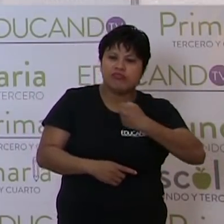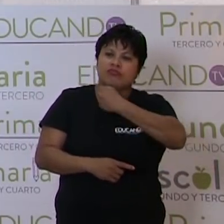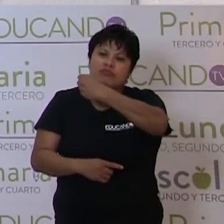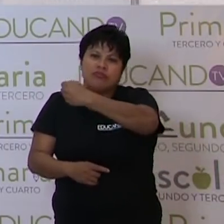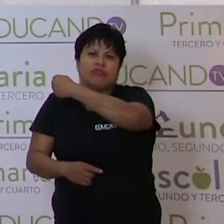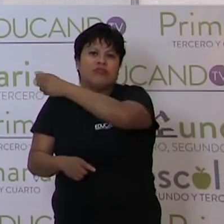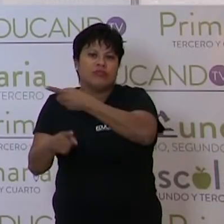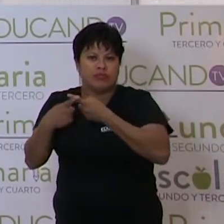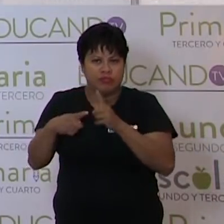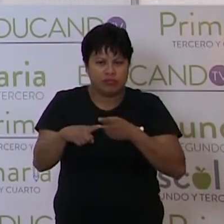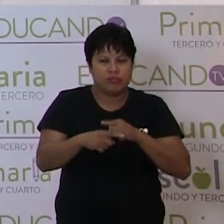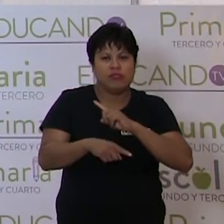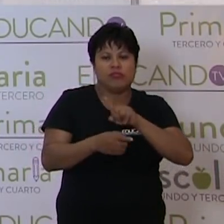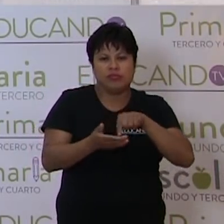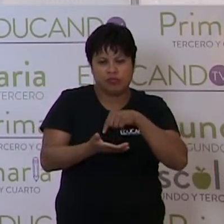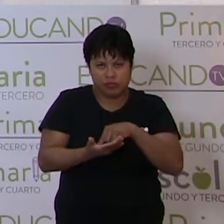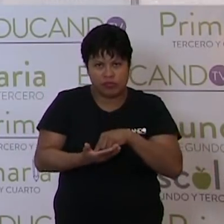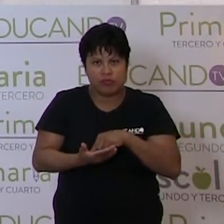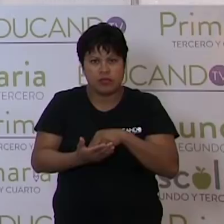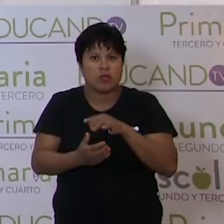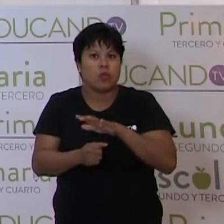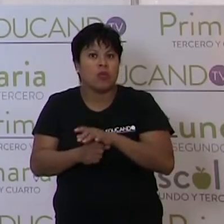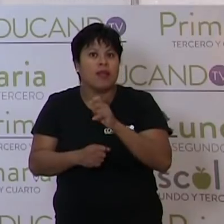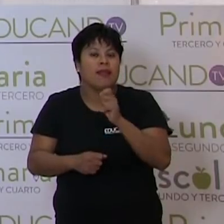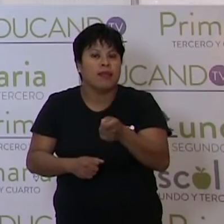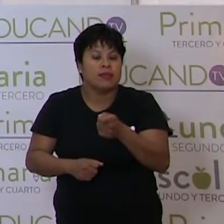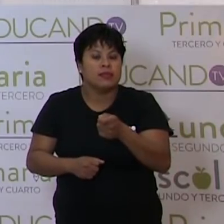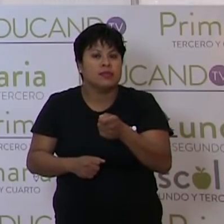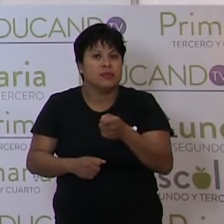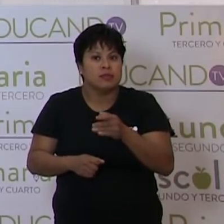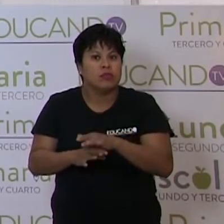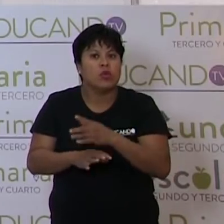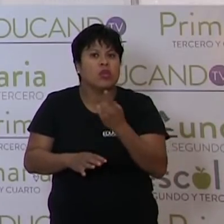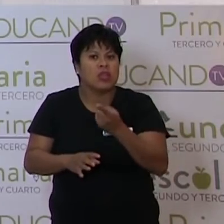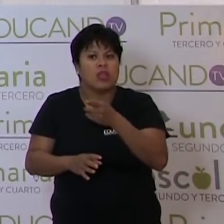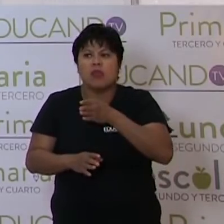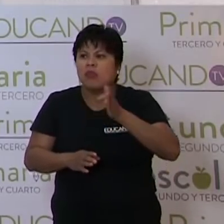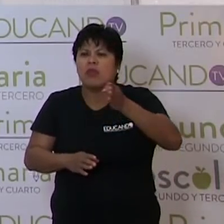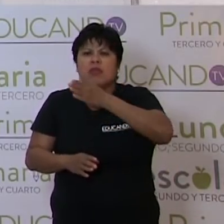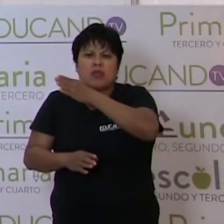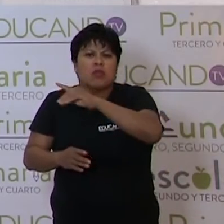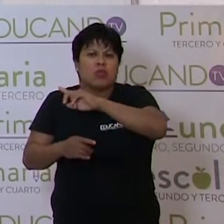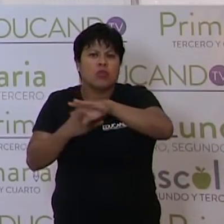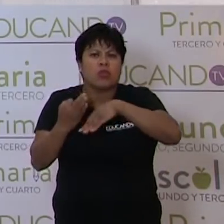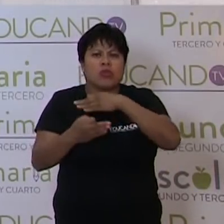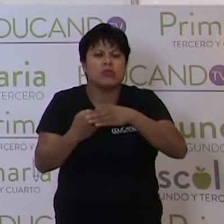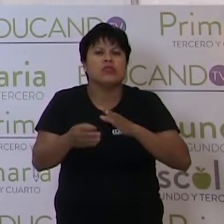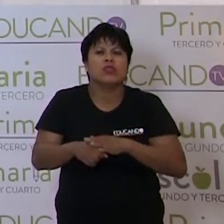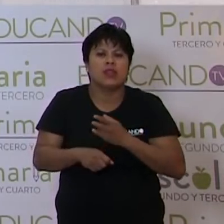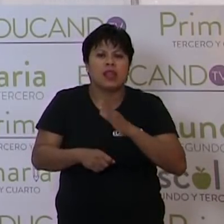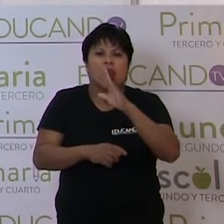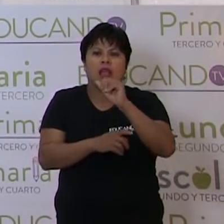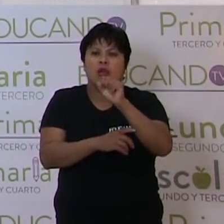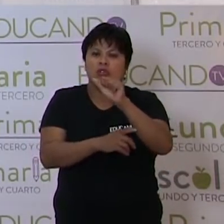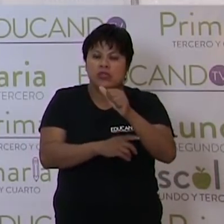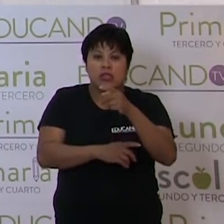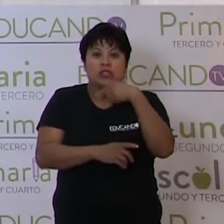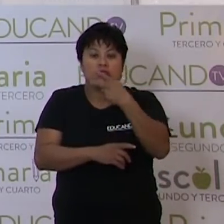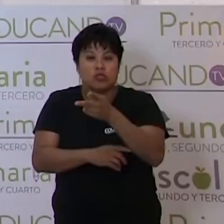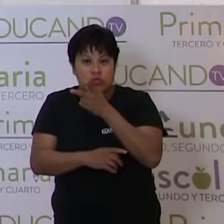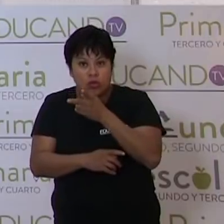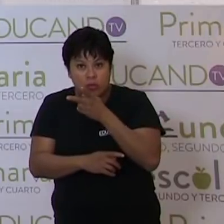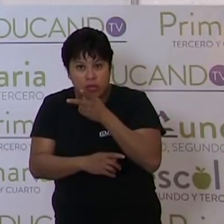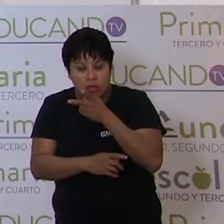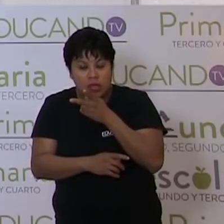partes. ¿Cuál es la causa de que ella vaya a todas partes? La causa es que sus papás